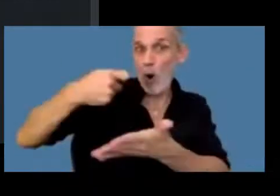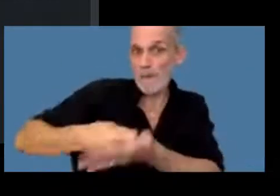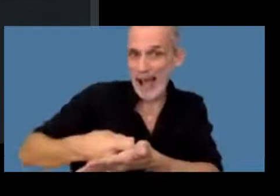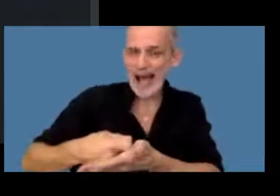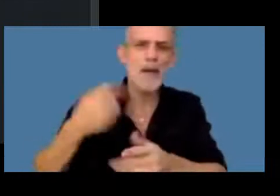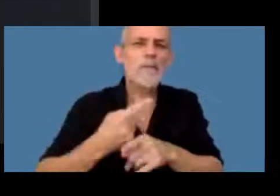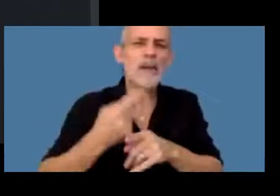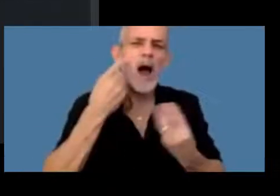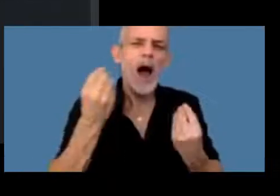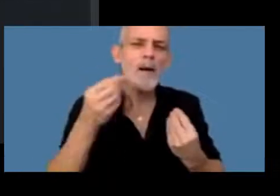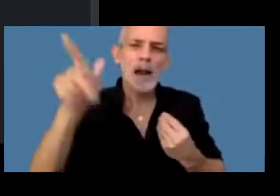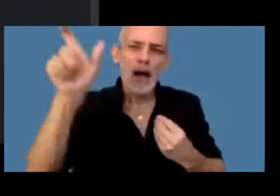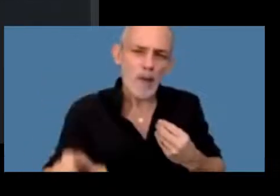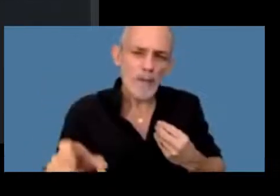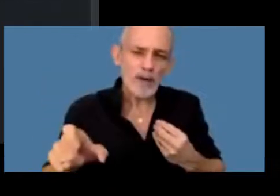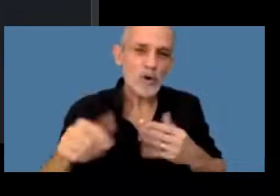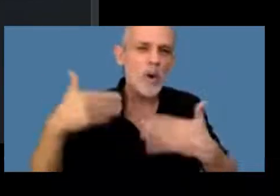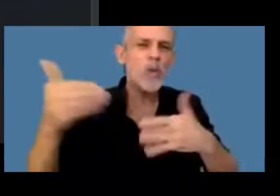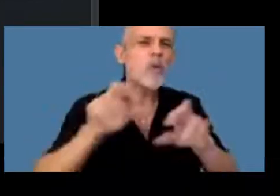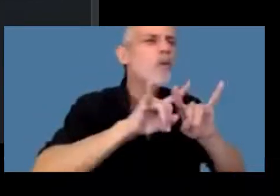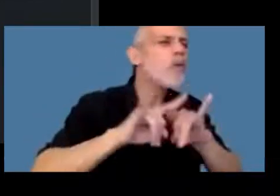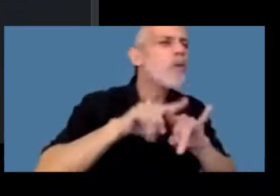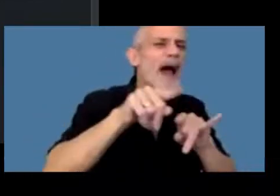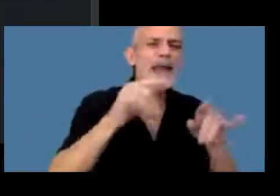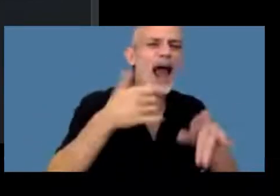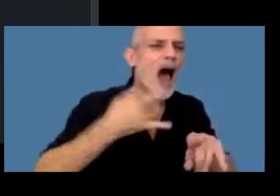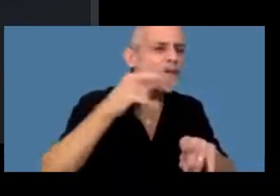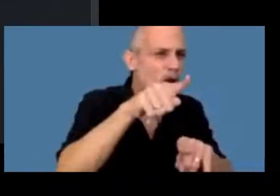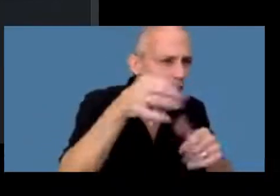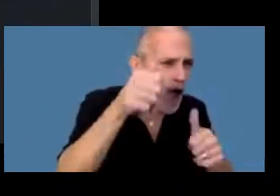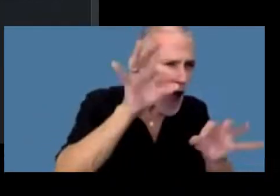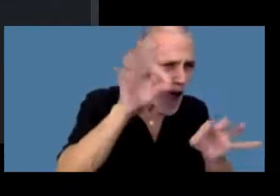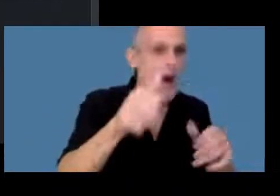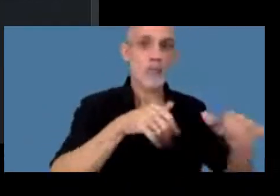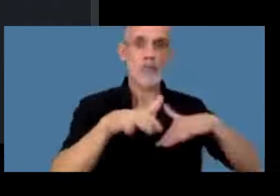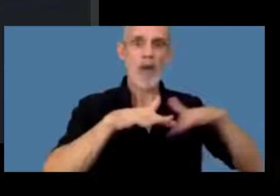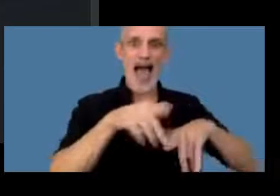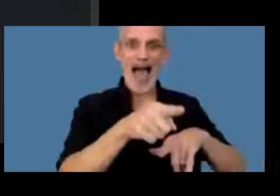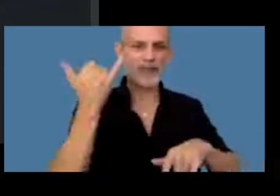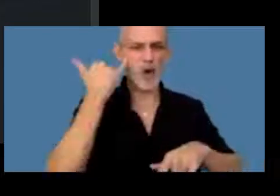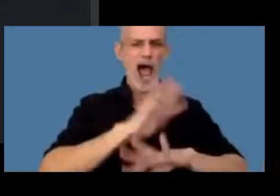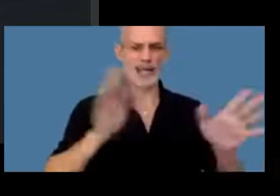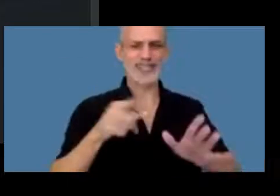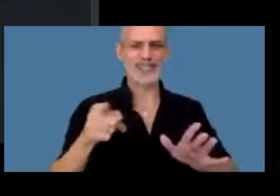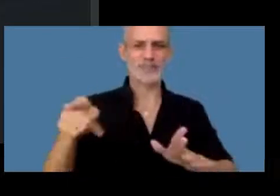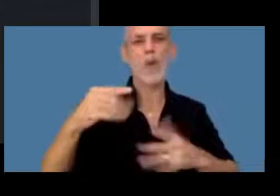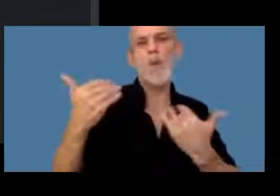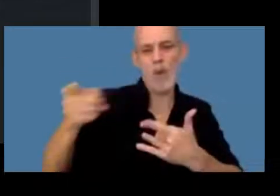verifiquen que el cliente está activo en la página de la AFIP. Porque si está activo, yo ya no lo considero como un no categorizado,